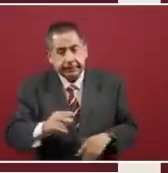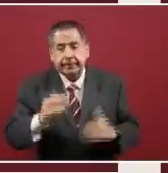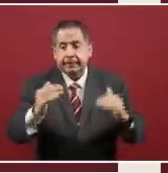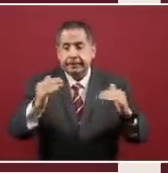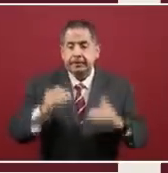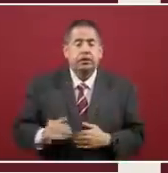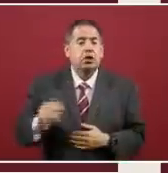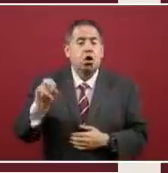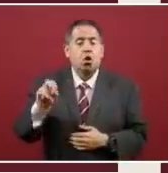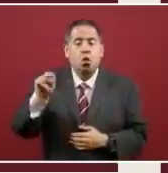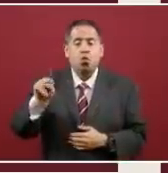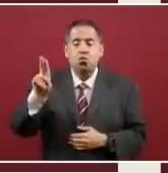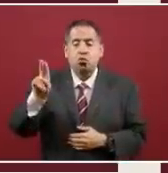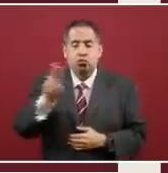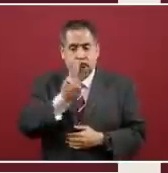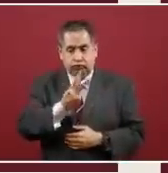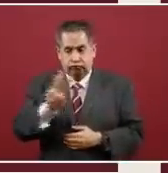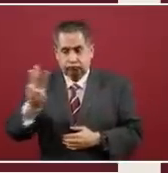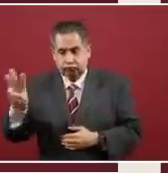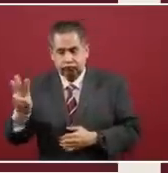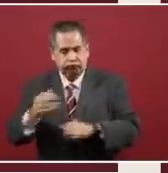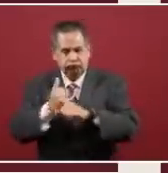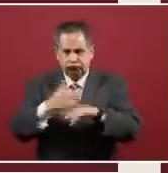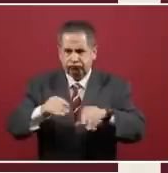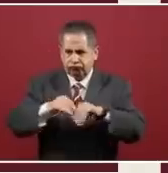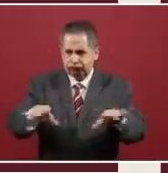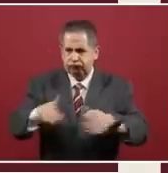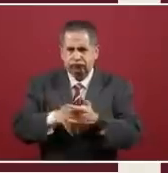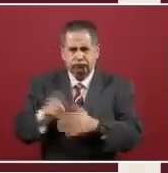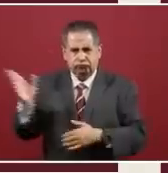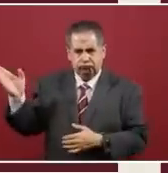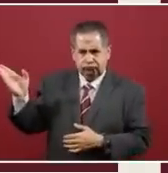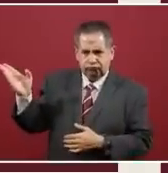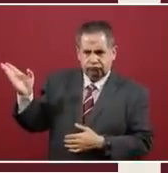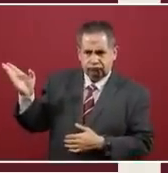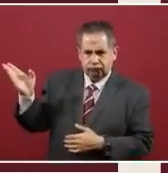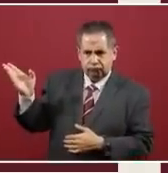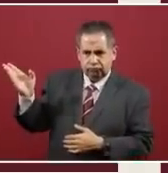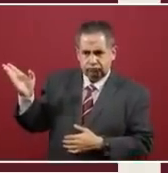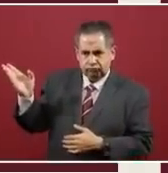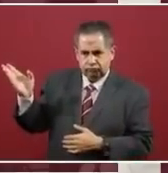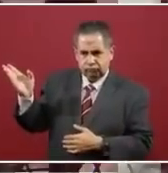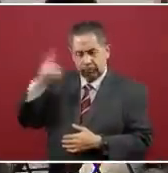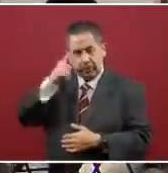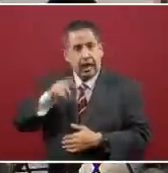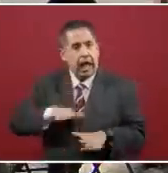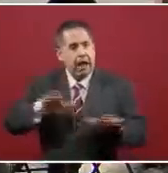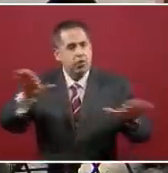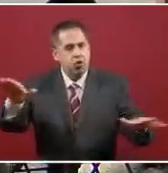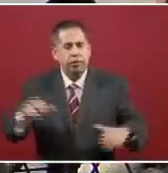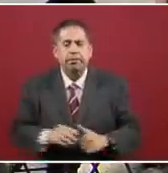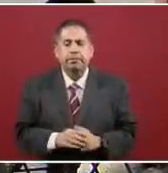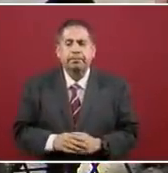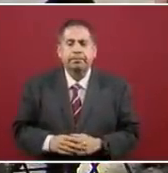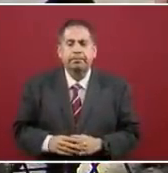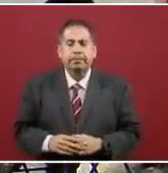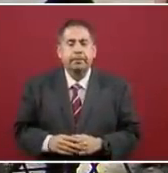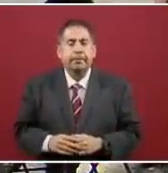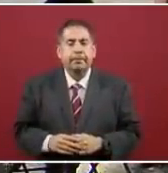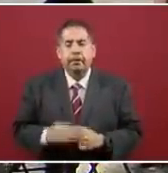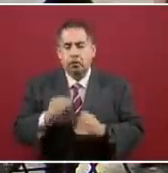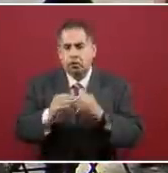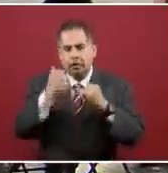la ONU donde se encuentra la información respecto al avión presidencial. Y por último, quisiera dejarles un